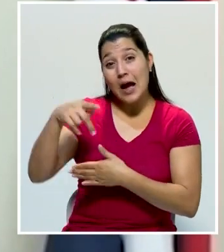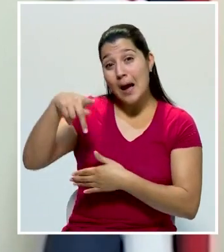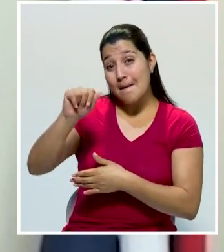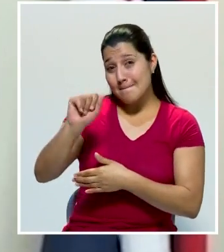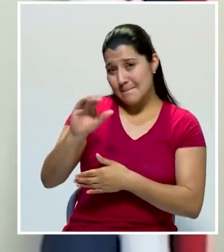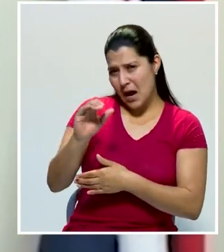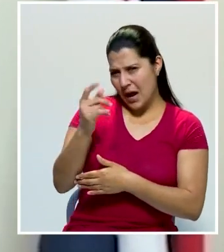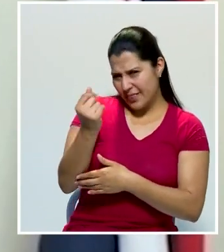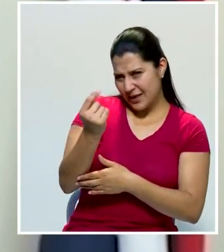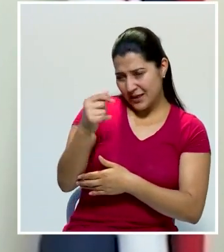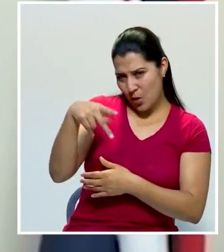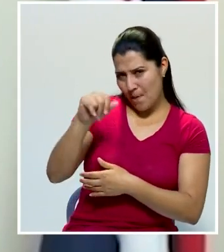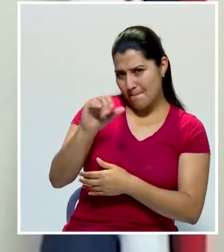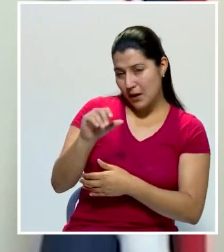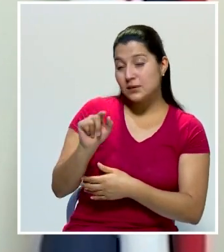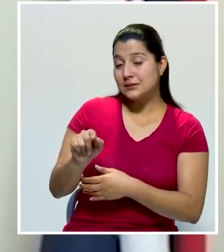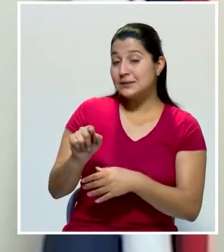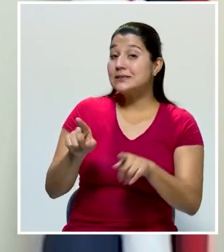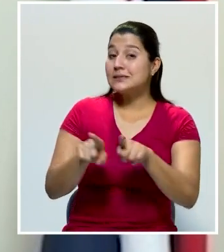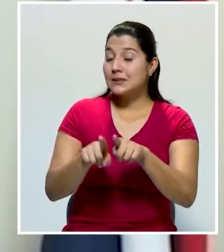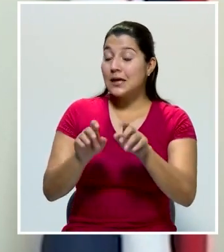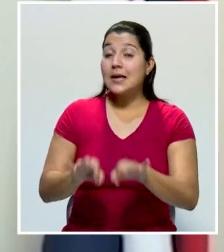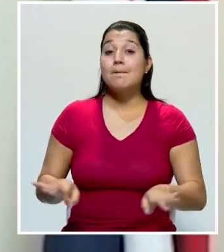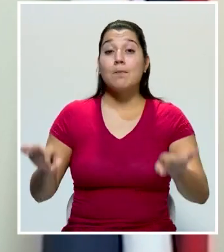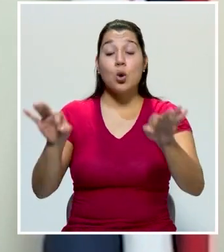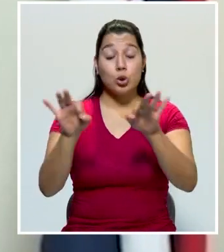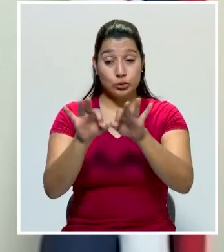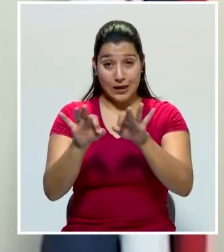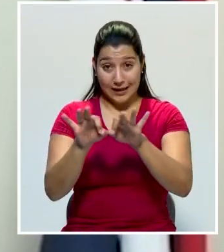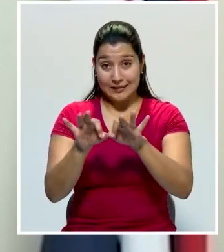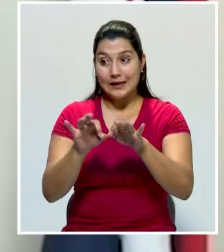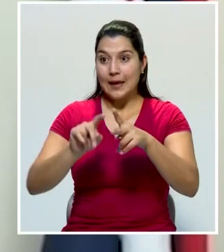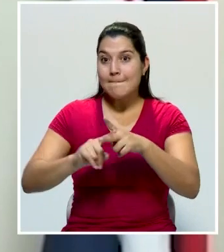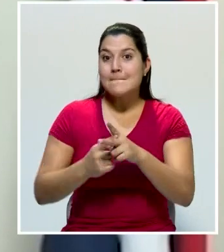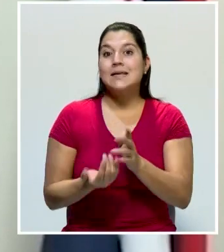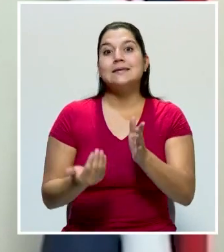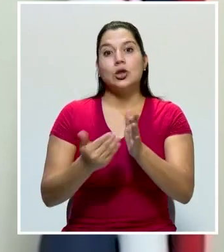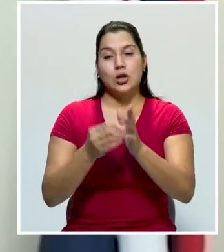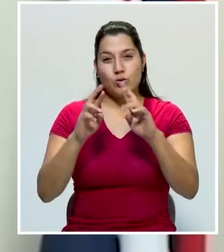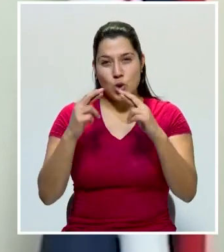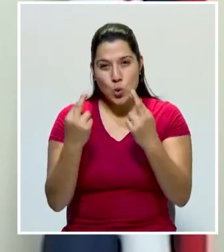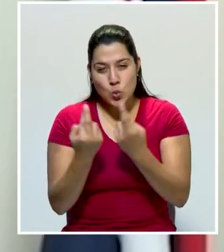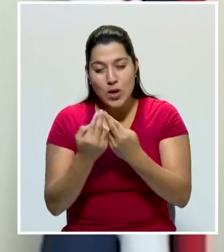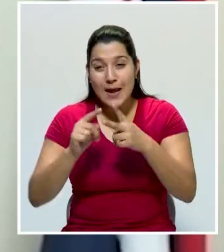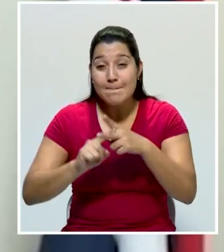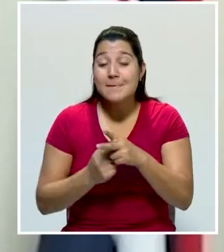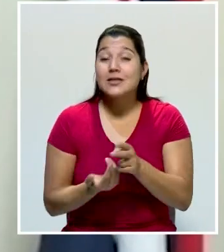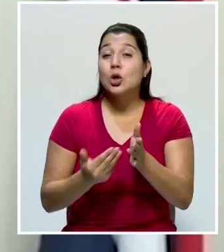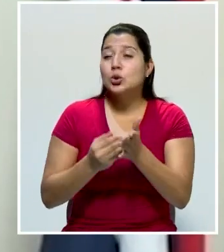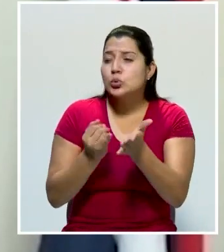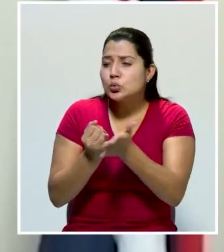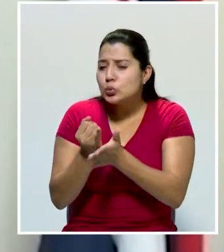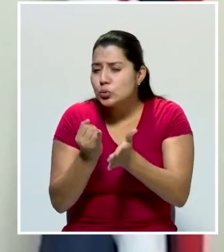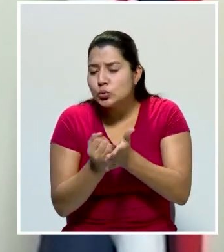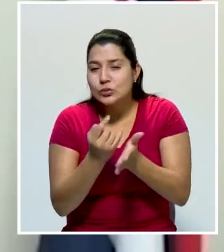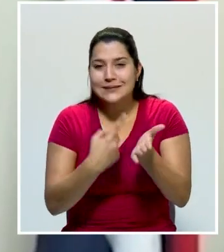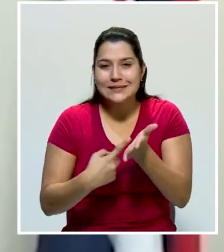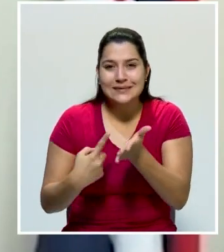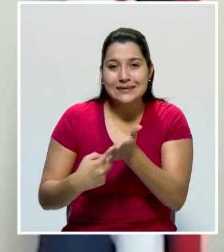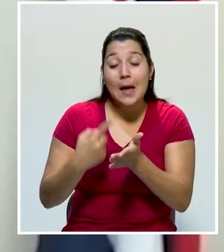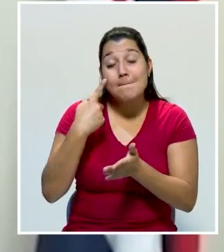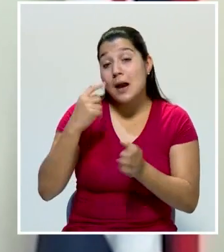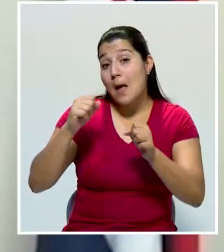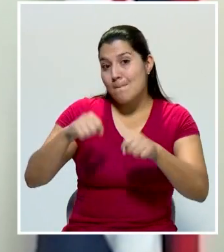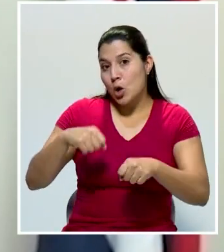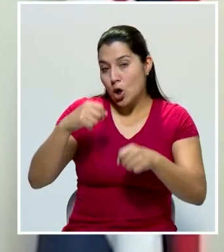PAC. Eso también es importante, que esté reactivada, que se vuelvan a reunir, que lleguen a esclarecer las grandes